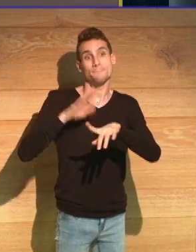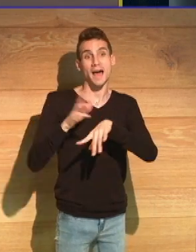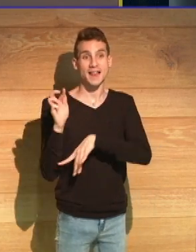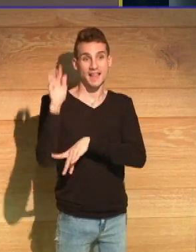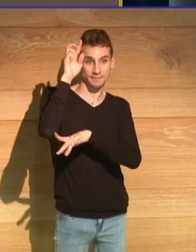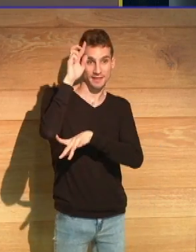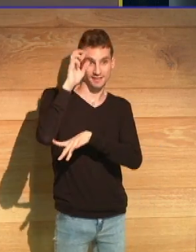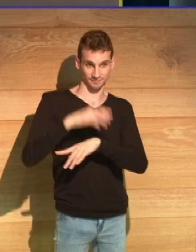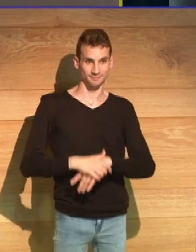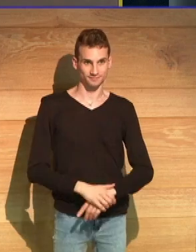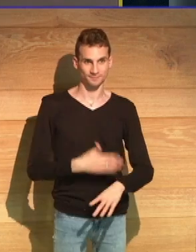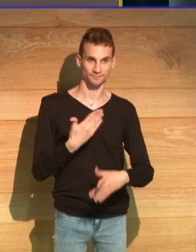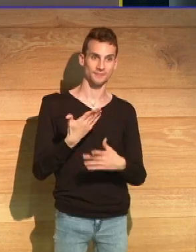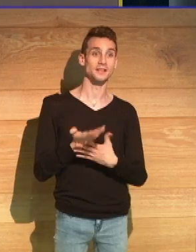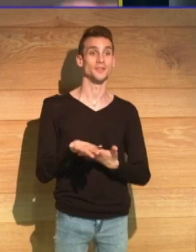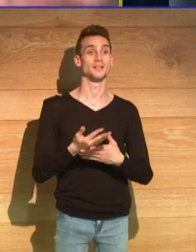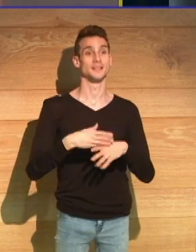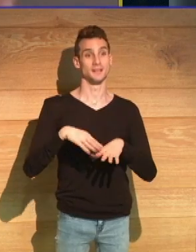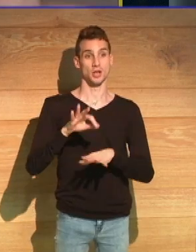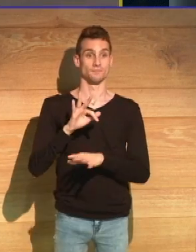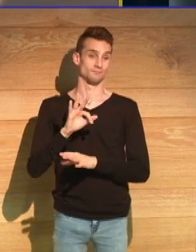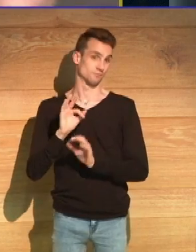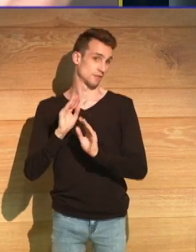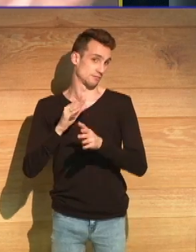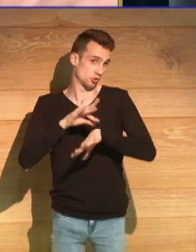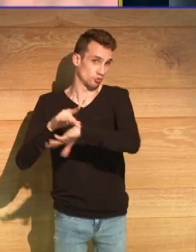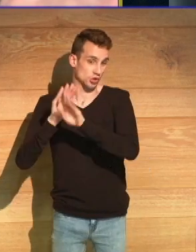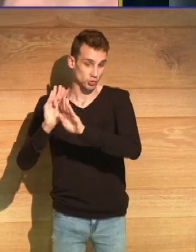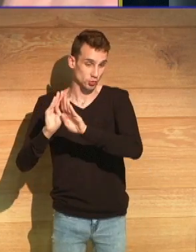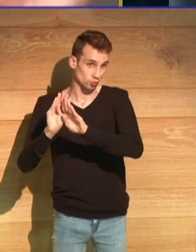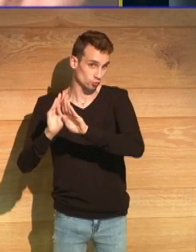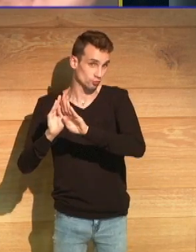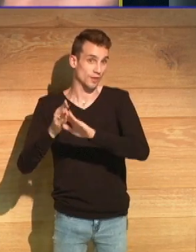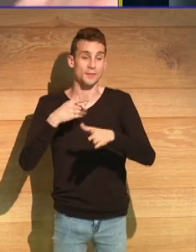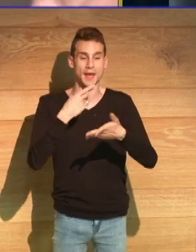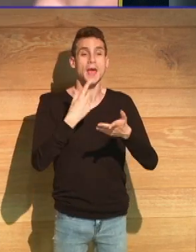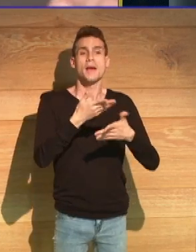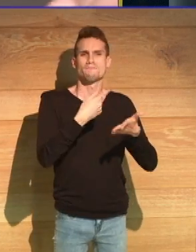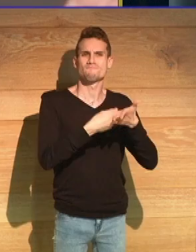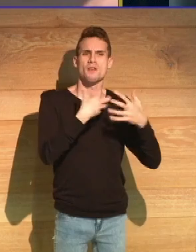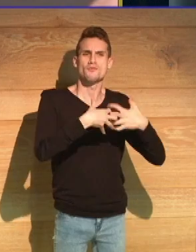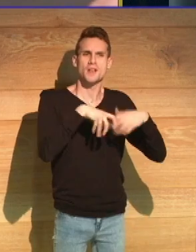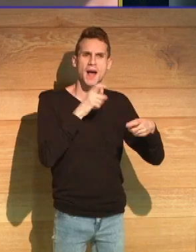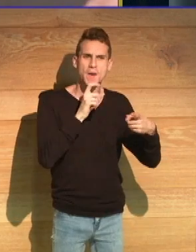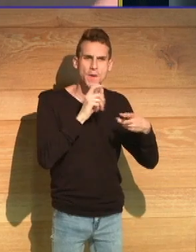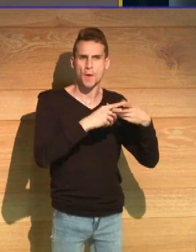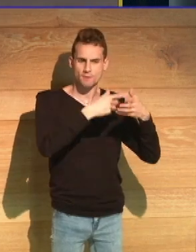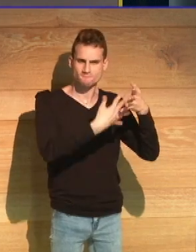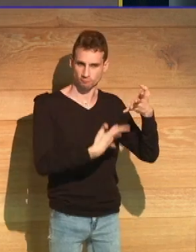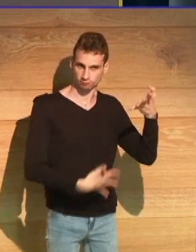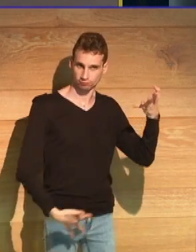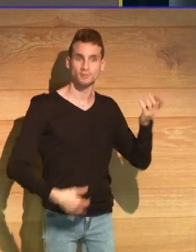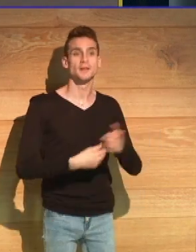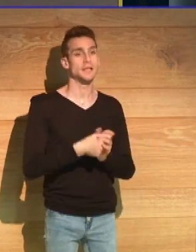planeta Tierra. Entonces es súper cool, nuestras instrucciones, cómo funciona, ¿no? Es súper